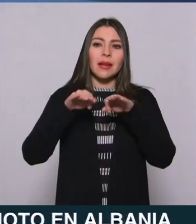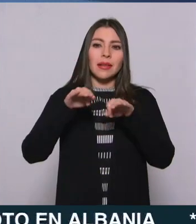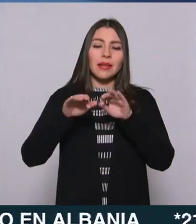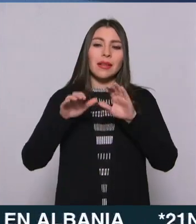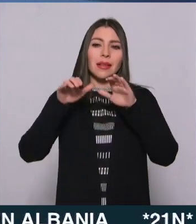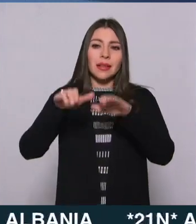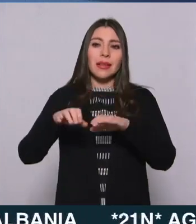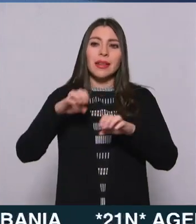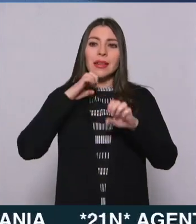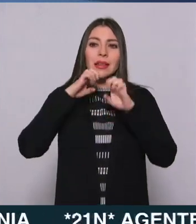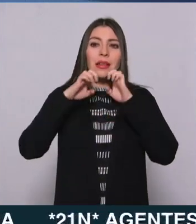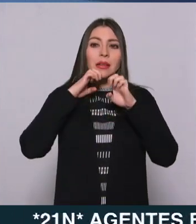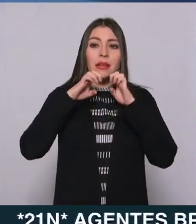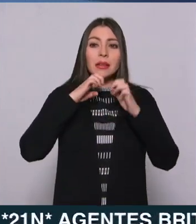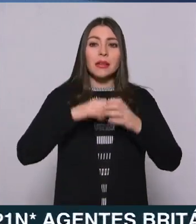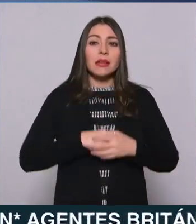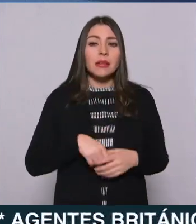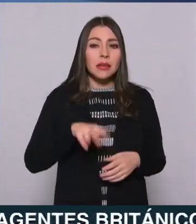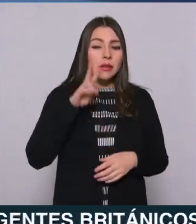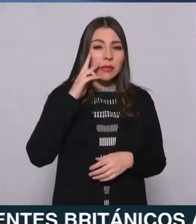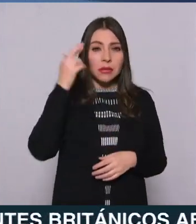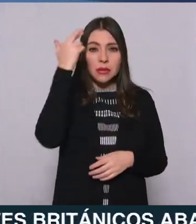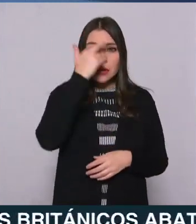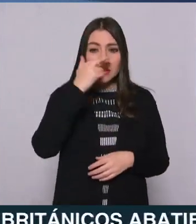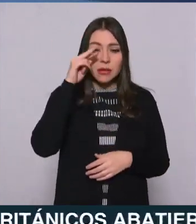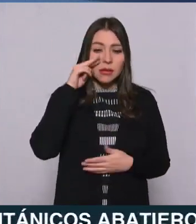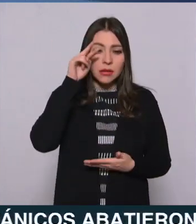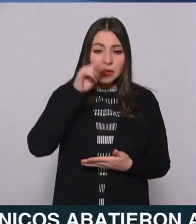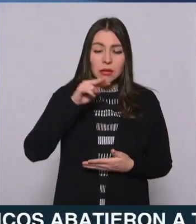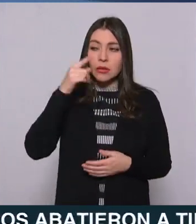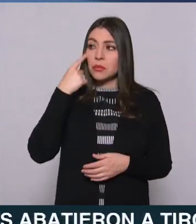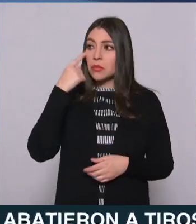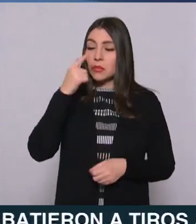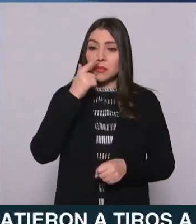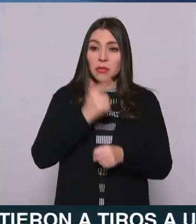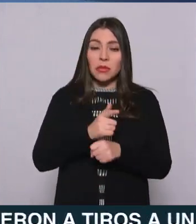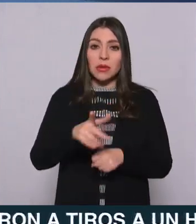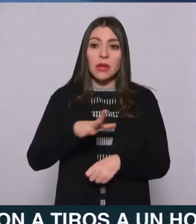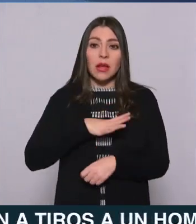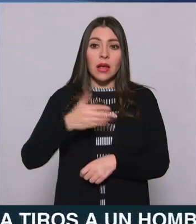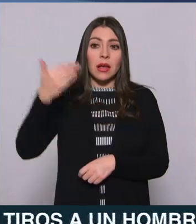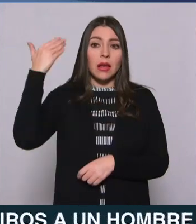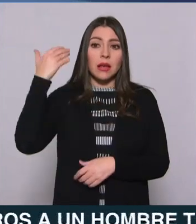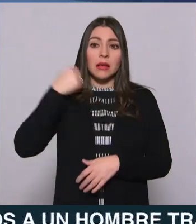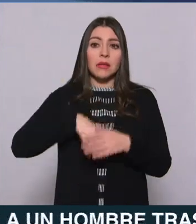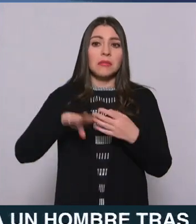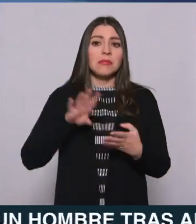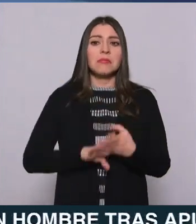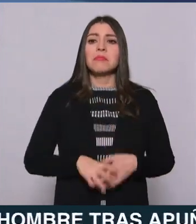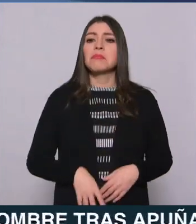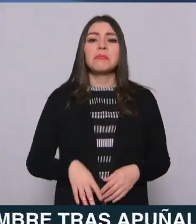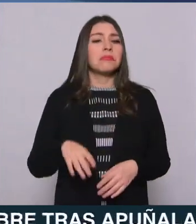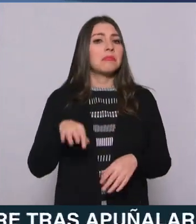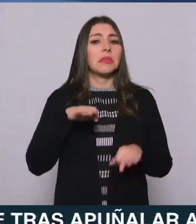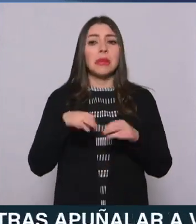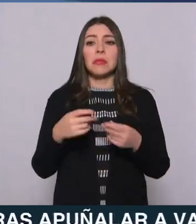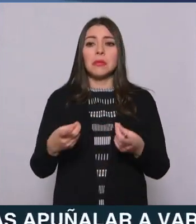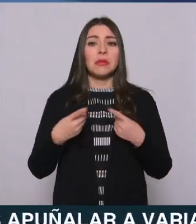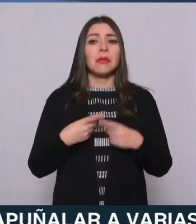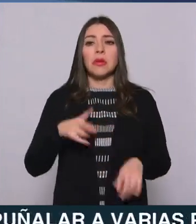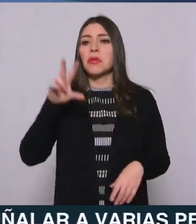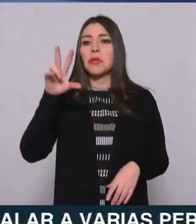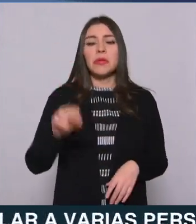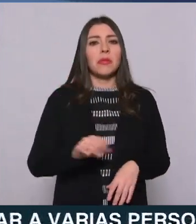de la entrevista, si checan y se dan cuenta que tienes antecedentes, ya no te dan el trabajo. Desde ahí te dicen